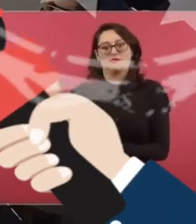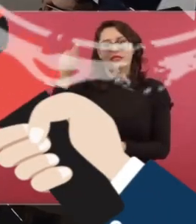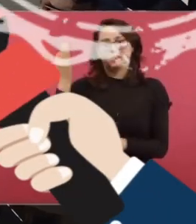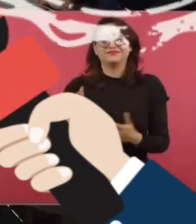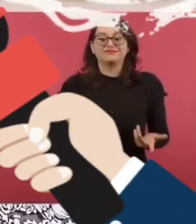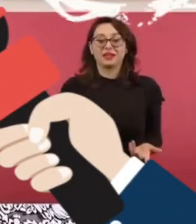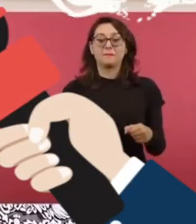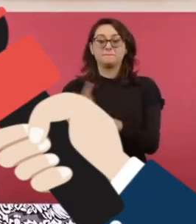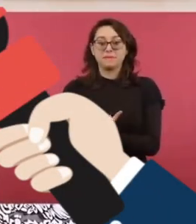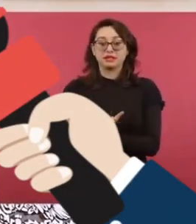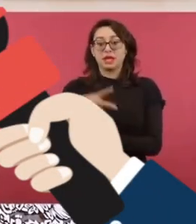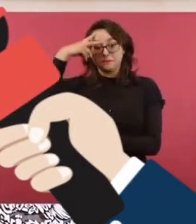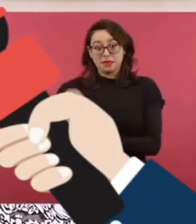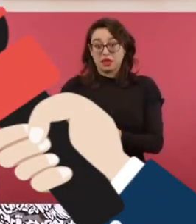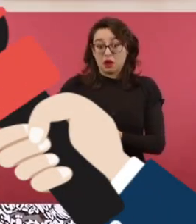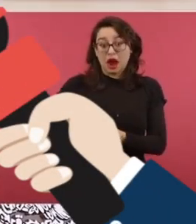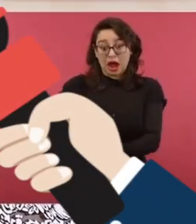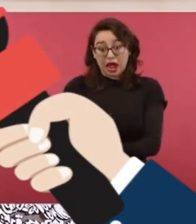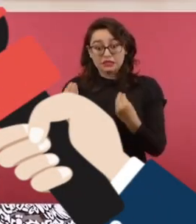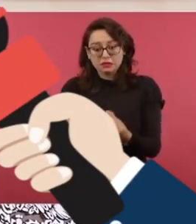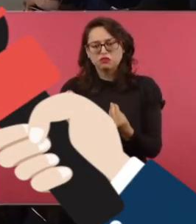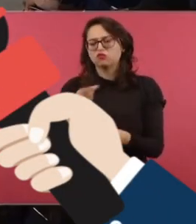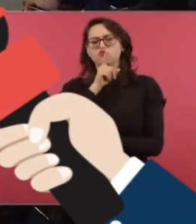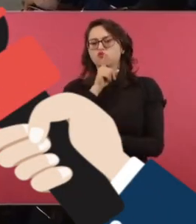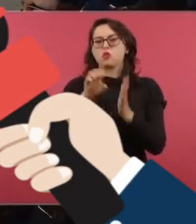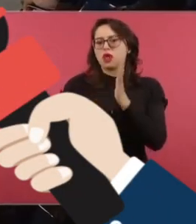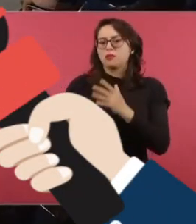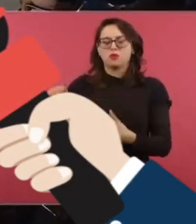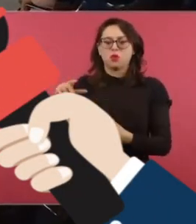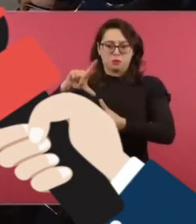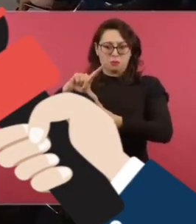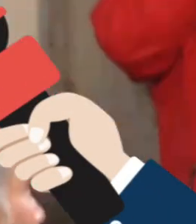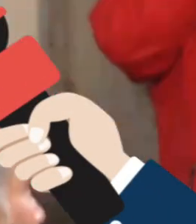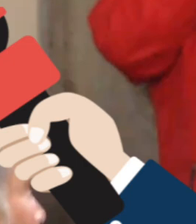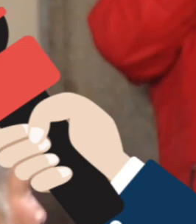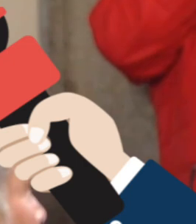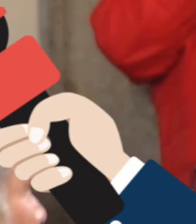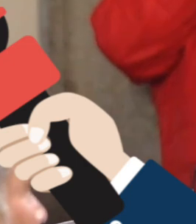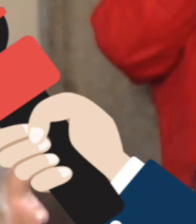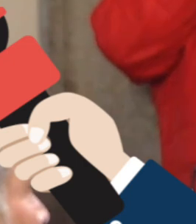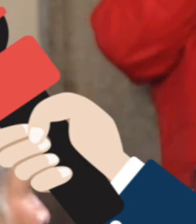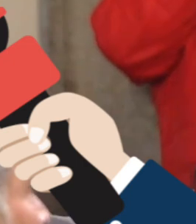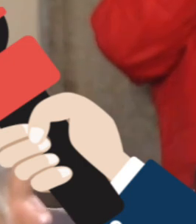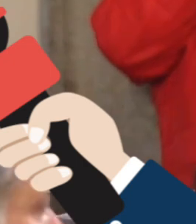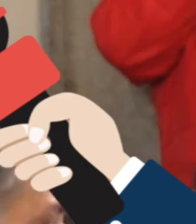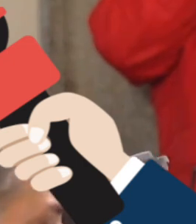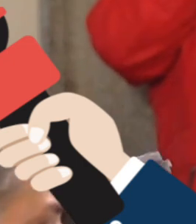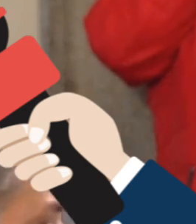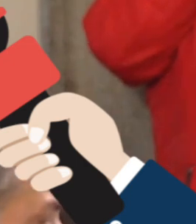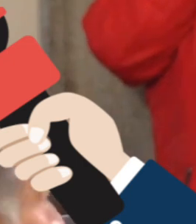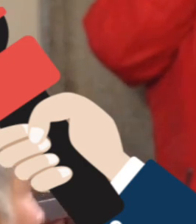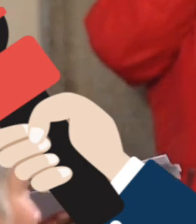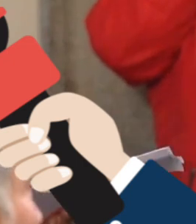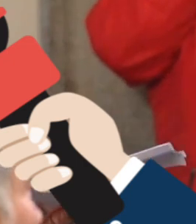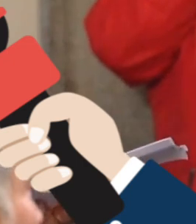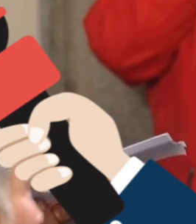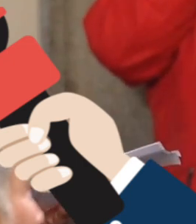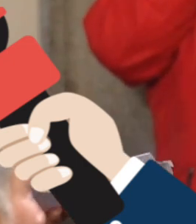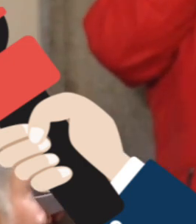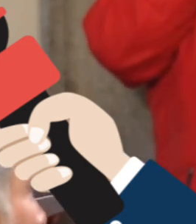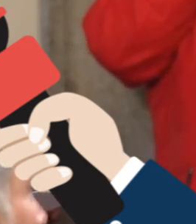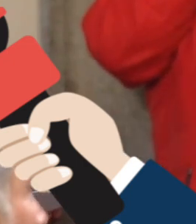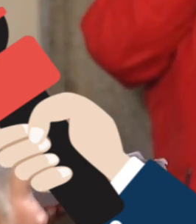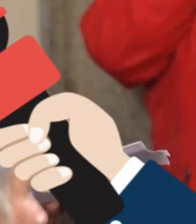México no es el país que gasta más en elecciones al menos en América Latina Panamá gasta 28.03 dólares por cada elector por cada persona electoral